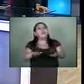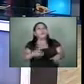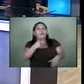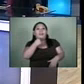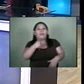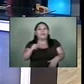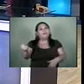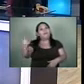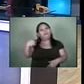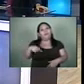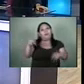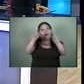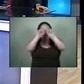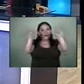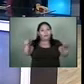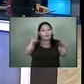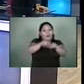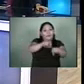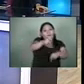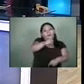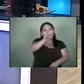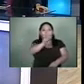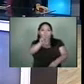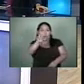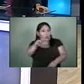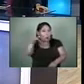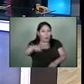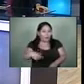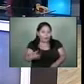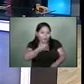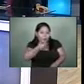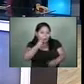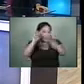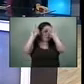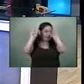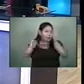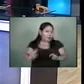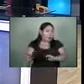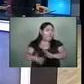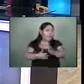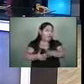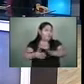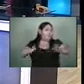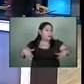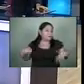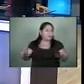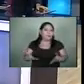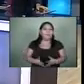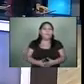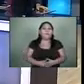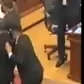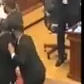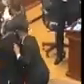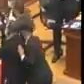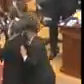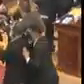nos sintonizan a través de la señal de Canal 12. Vamos rápidamente con nuestros titulares y volvemos con el detalle ya de las noticias.